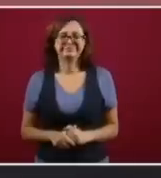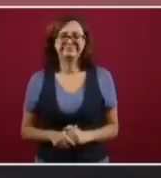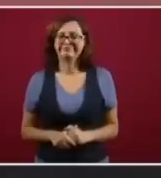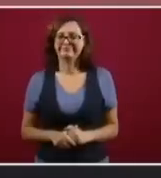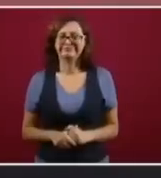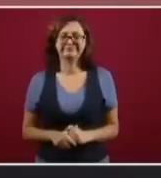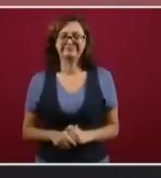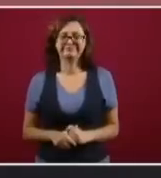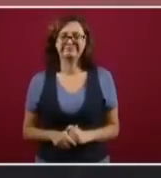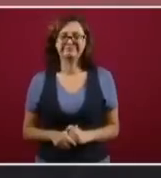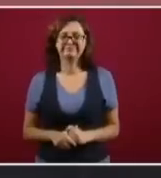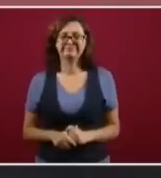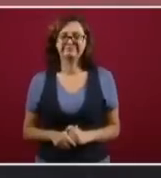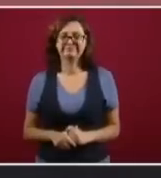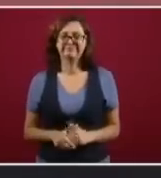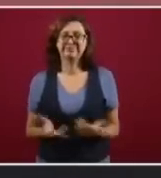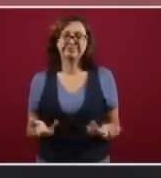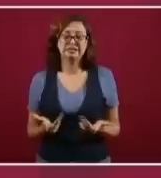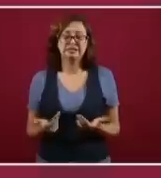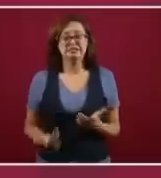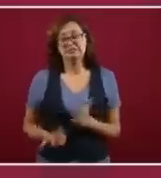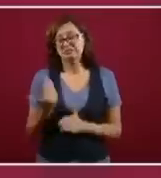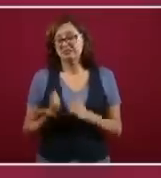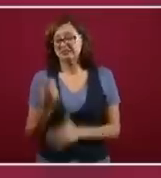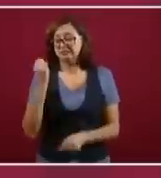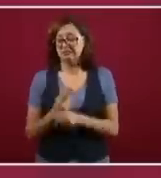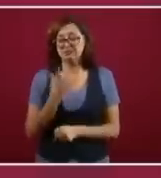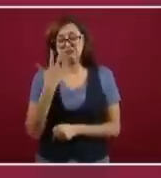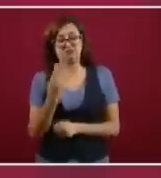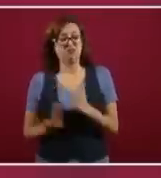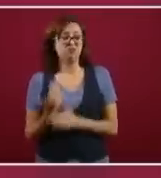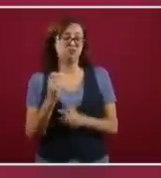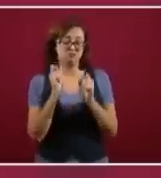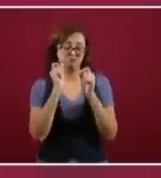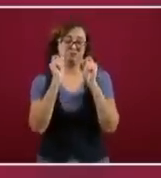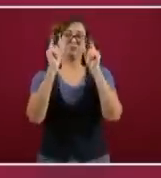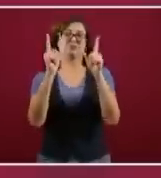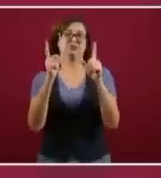Y no tengo que estarme levantando a las 5 de la mañana, o sea,